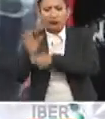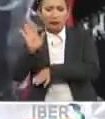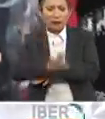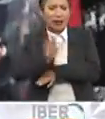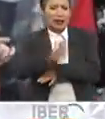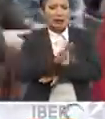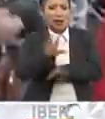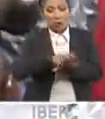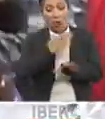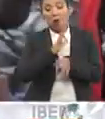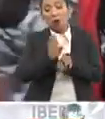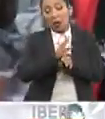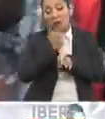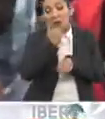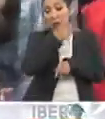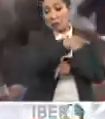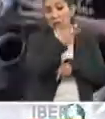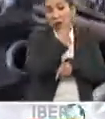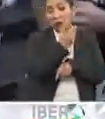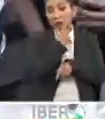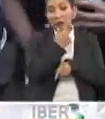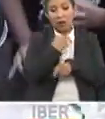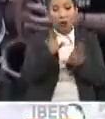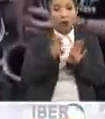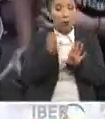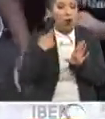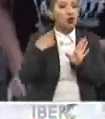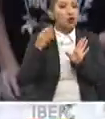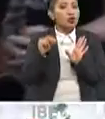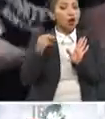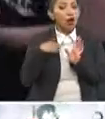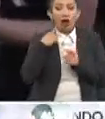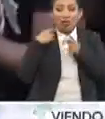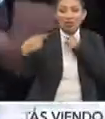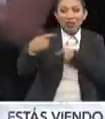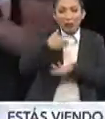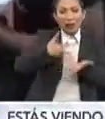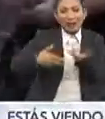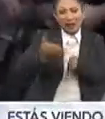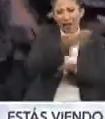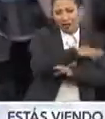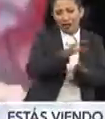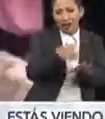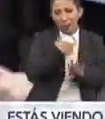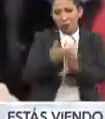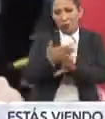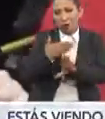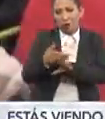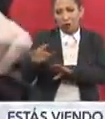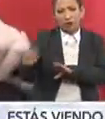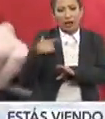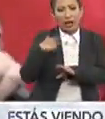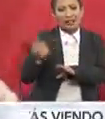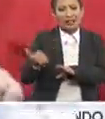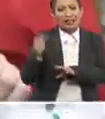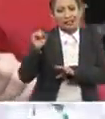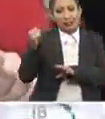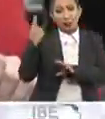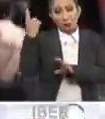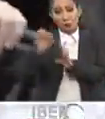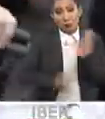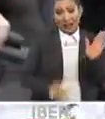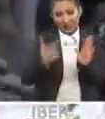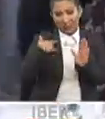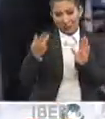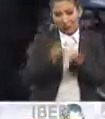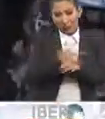que le ha favorecido mucho el no aparecer en los debates desde el atentado que sufrió el 6 de septiembre, hace ya más de un mes,